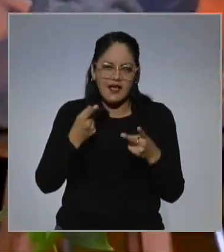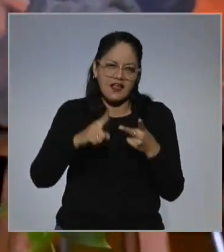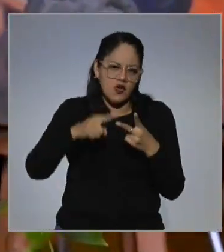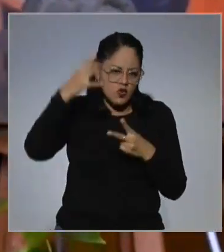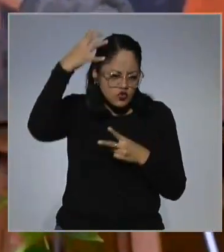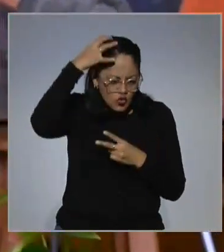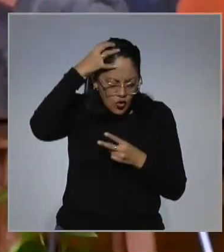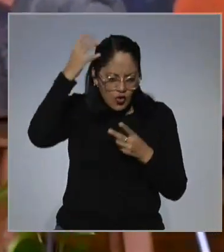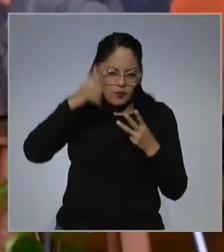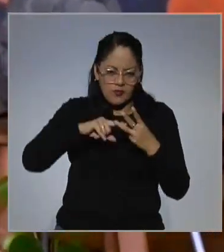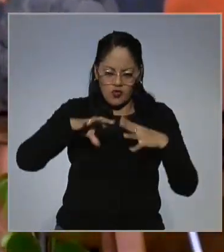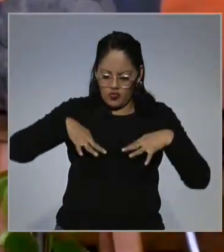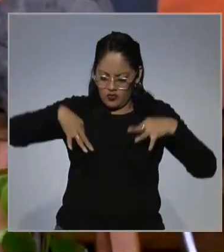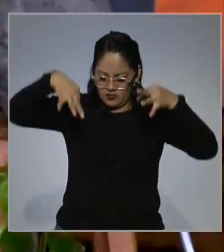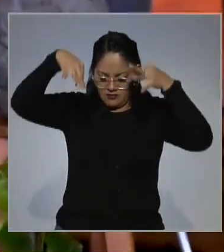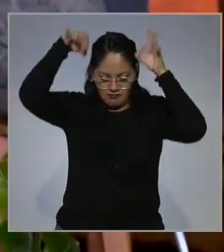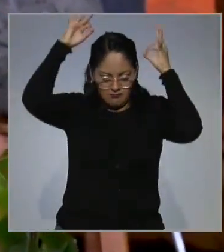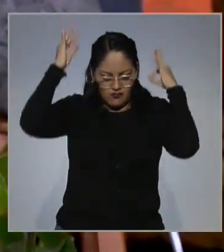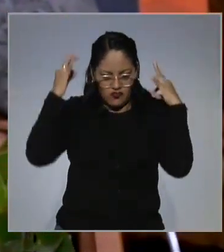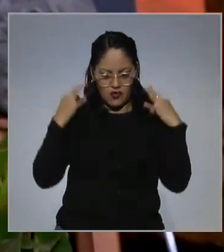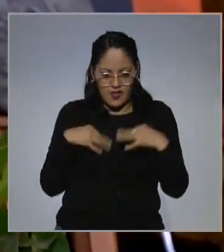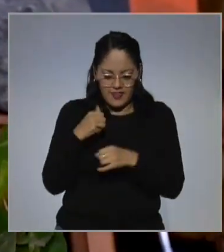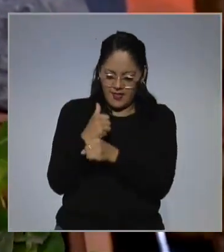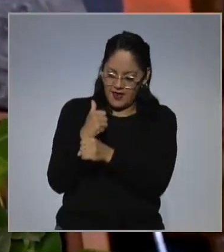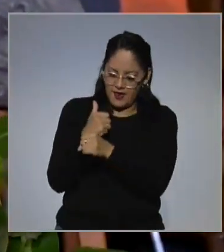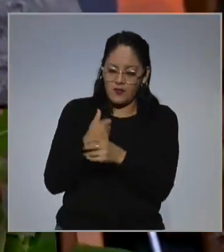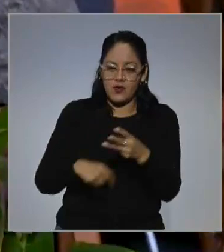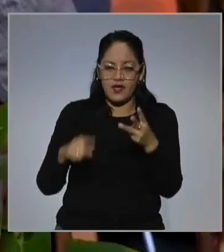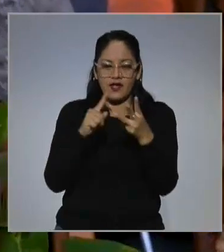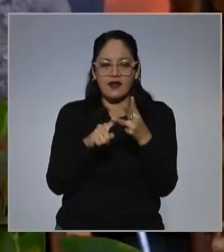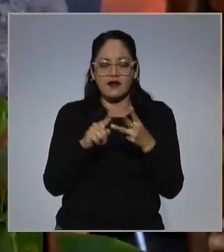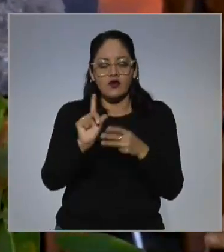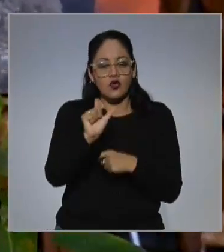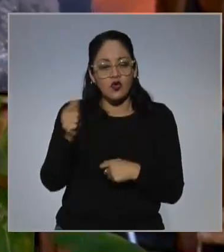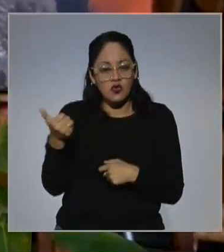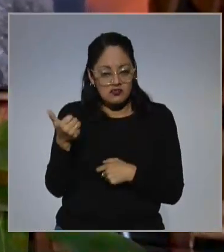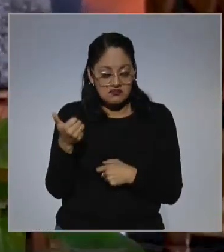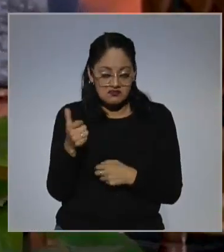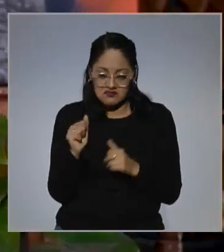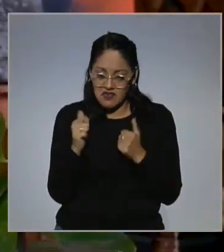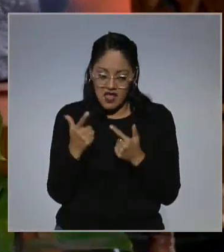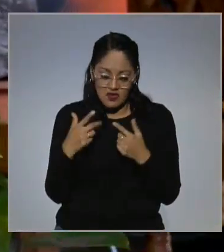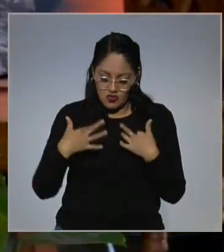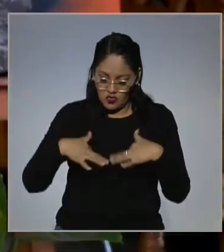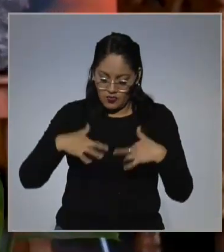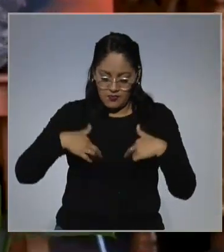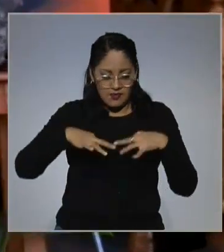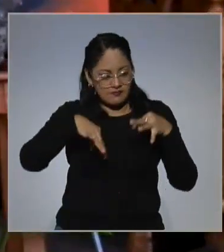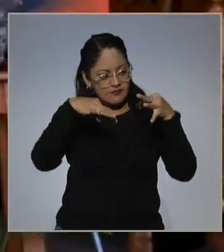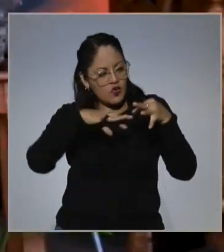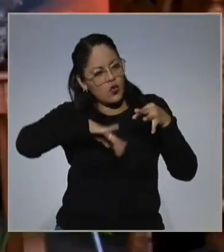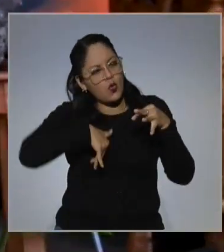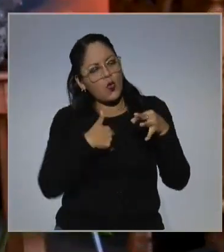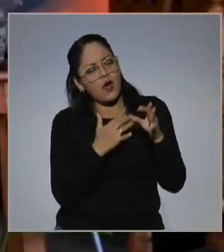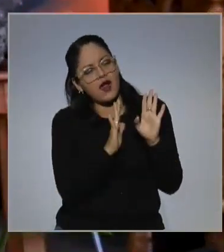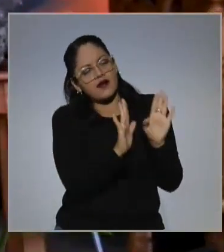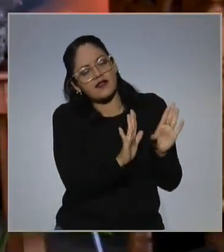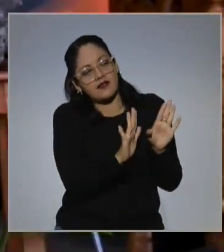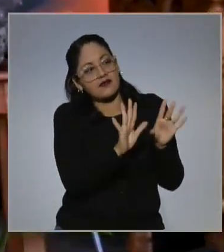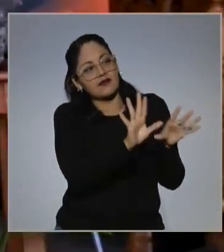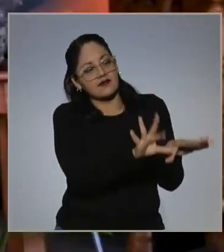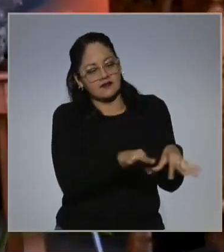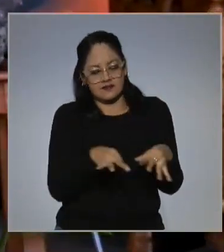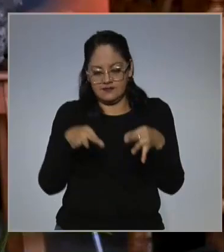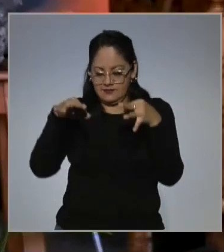el jorongo del abuelo, alguna prenda que hayamos tenido por ahí guardada de nuestros seres